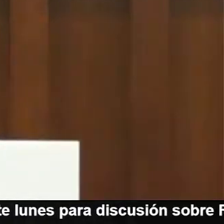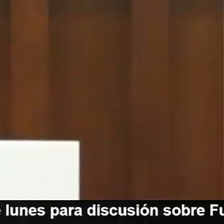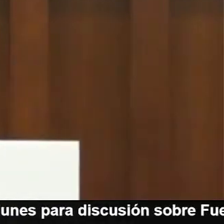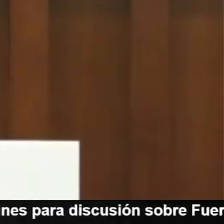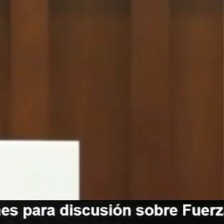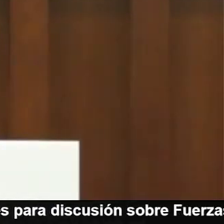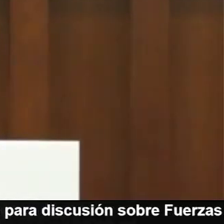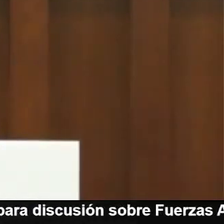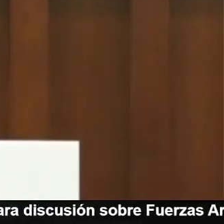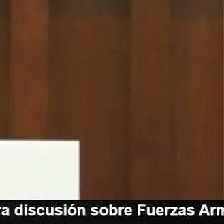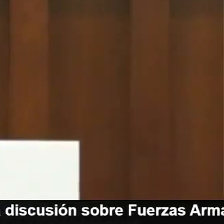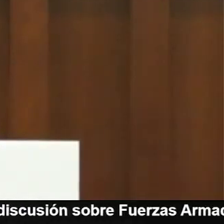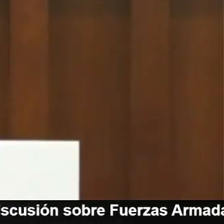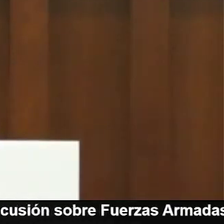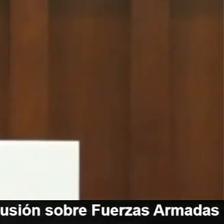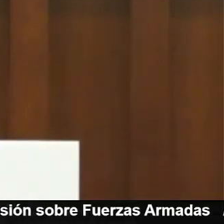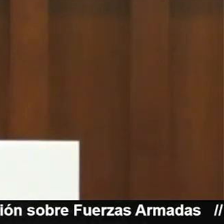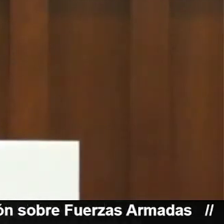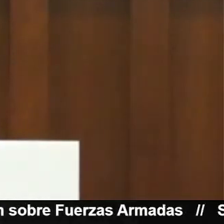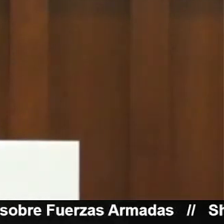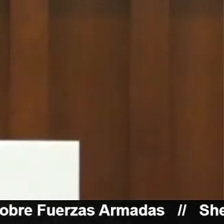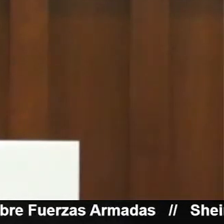ya sabíamos, policías